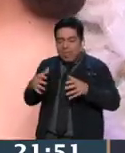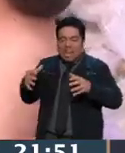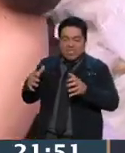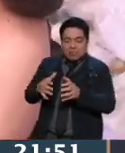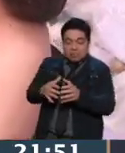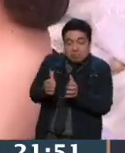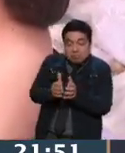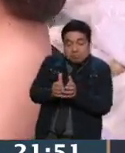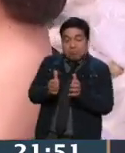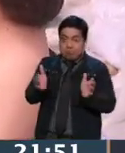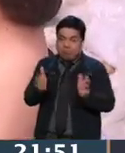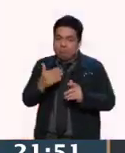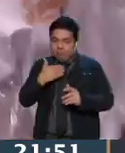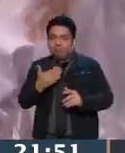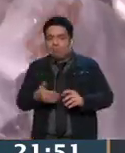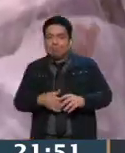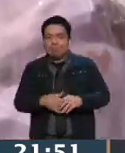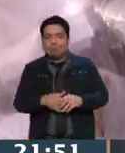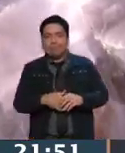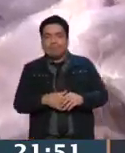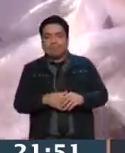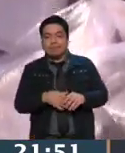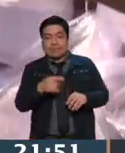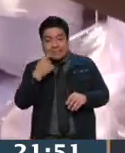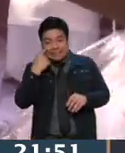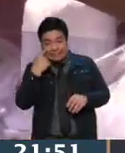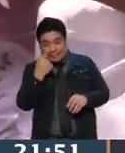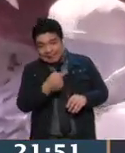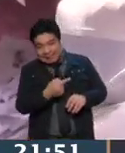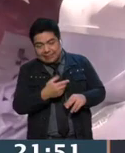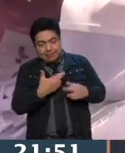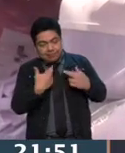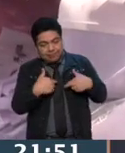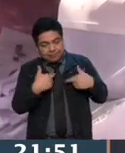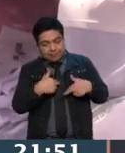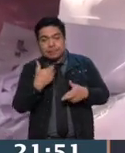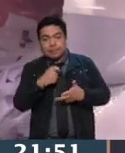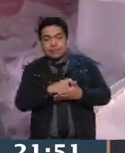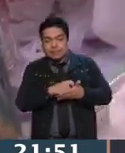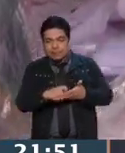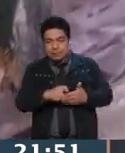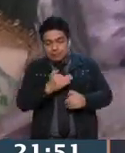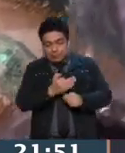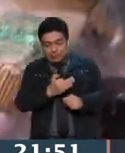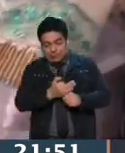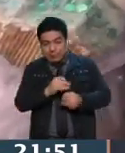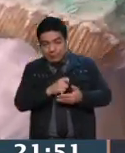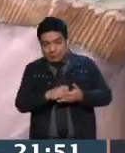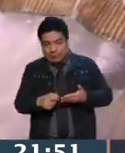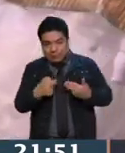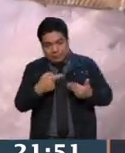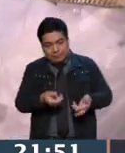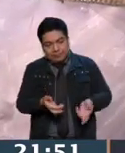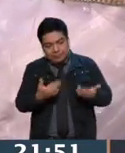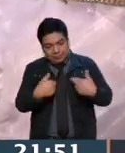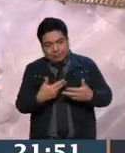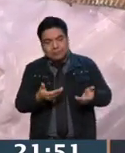grande ni tampoco le quede chiquito. Mire, esa es la ropita que le estamos comprando ahorita para que ya se vista este